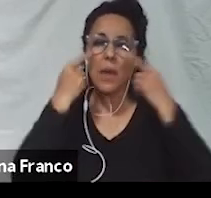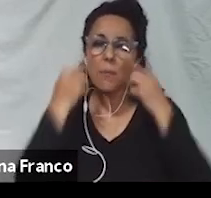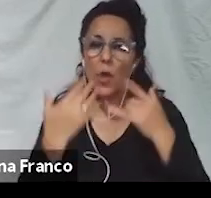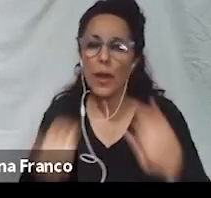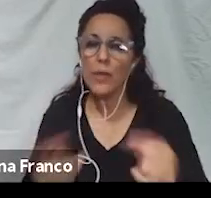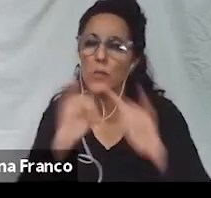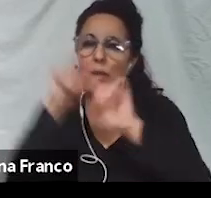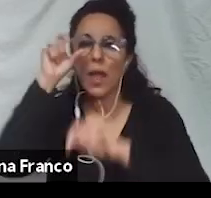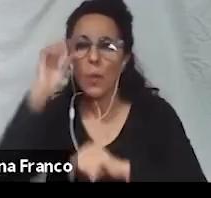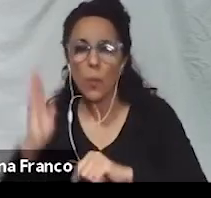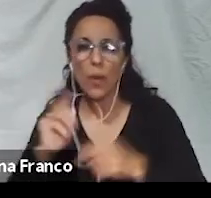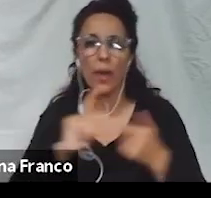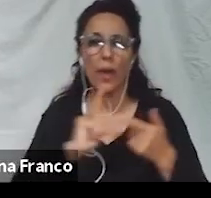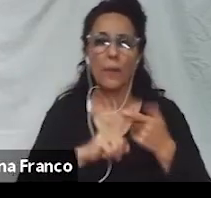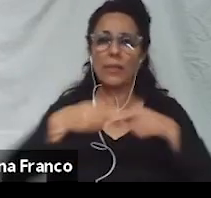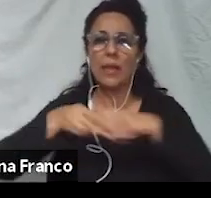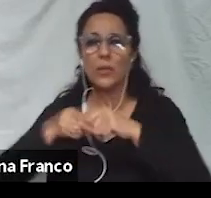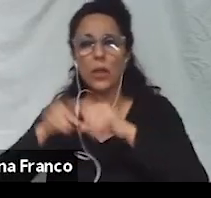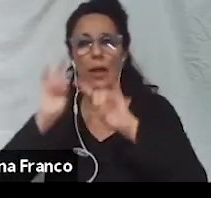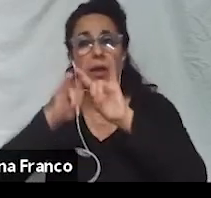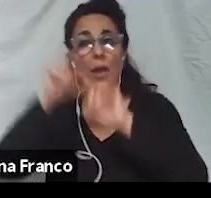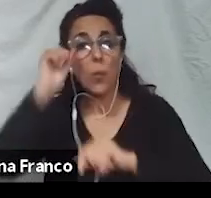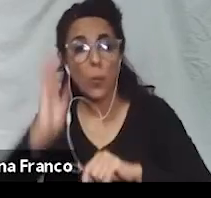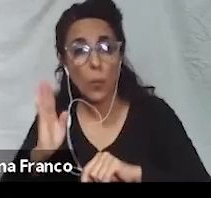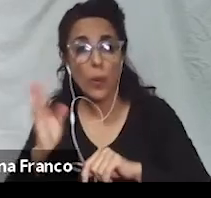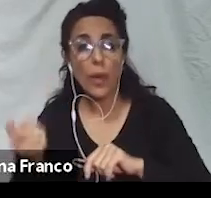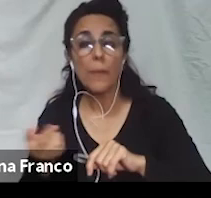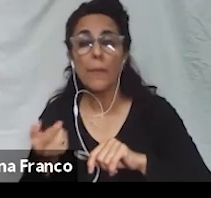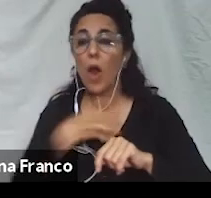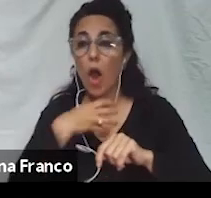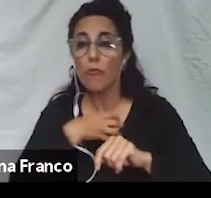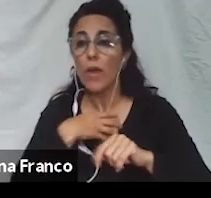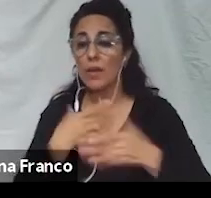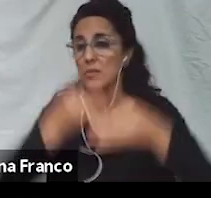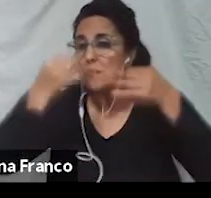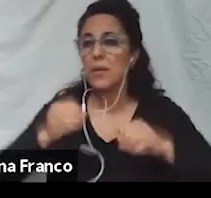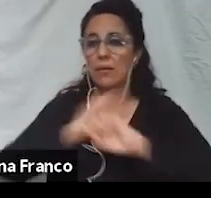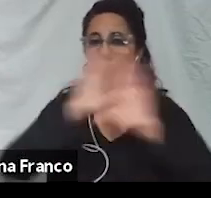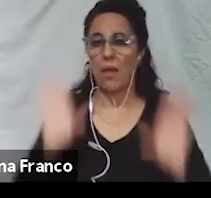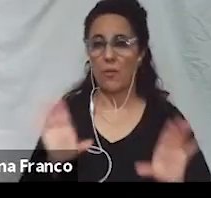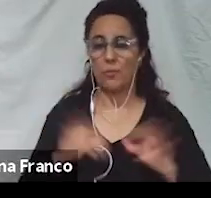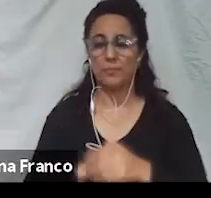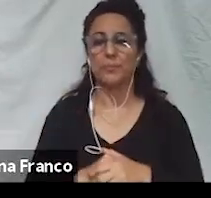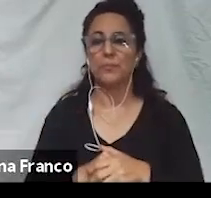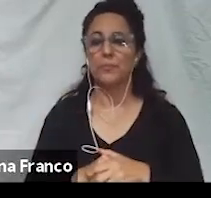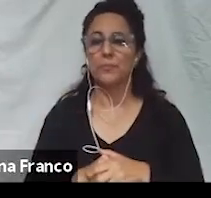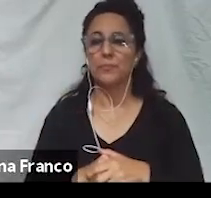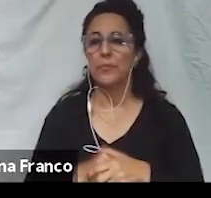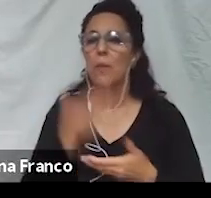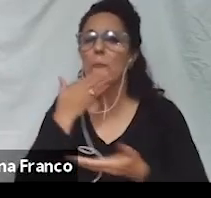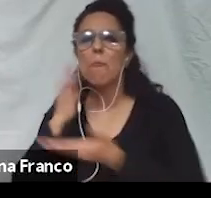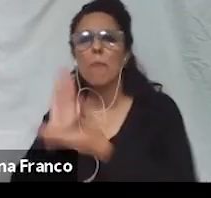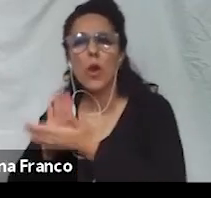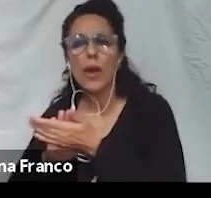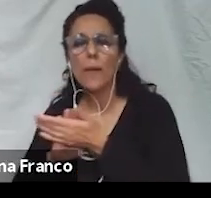se confía. Digamos, todo lo que veníamos haciendo durante el testing lo tenemos que documentar y dejar claro. Yo lo que hago es